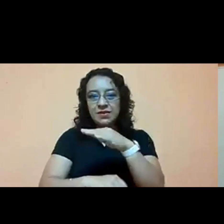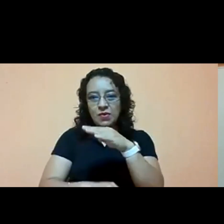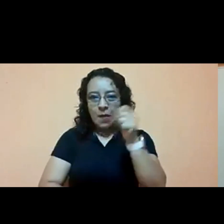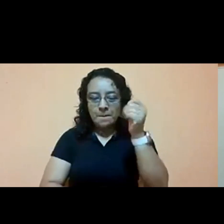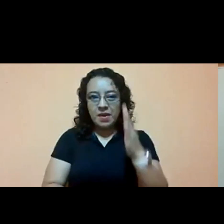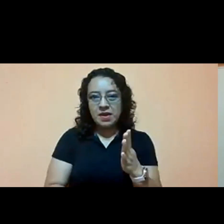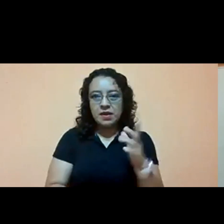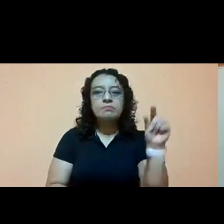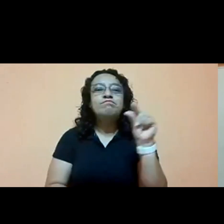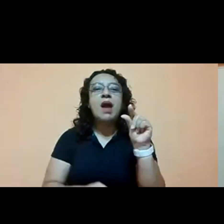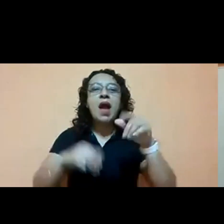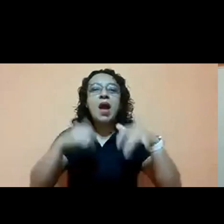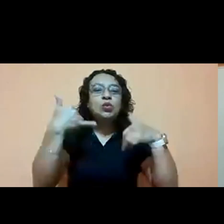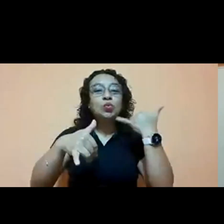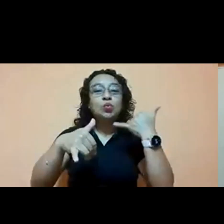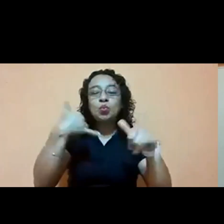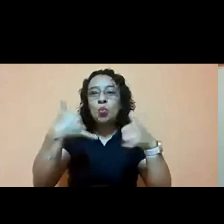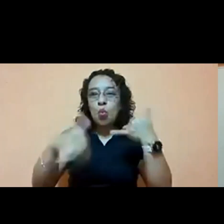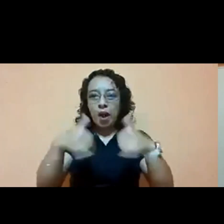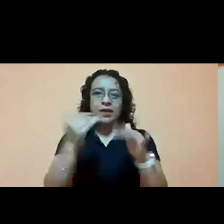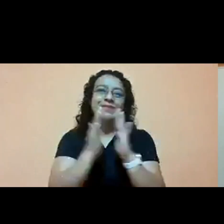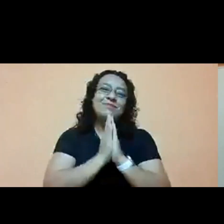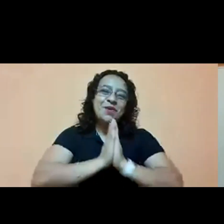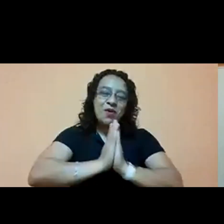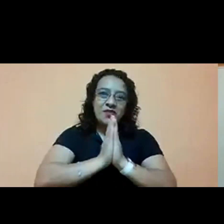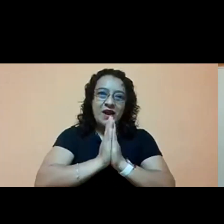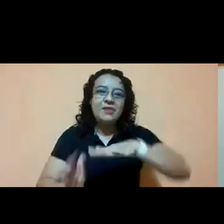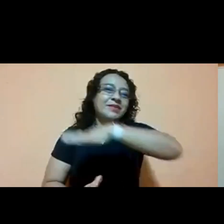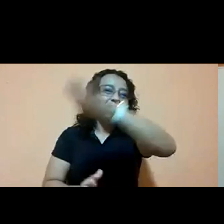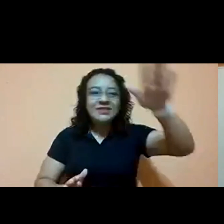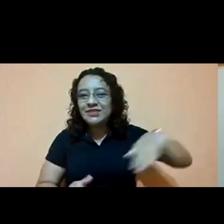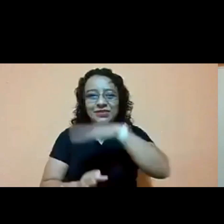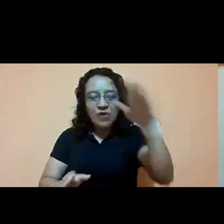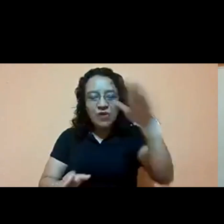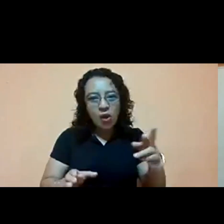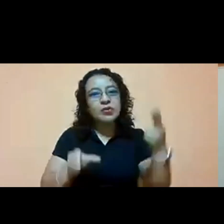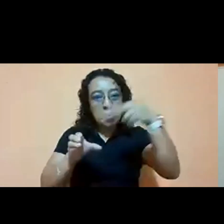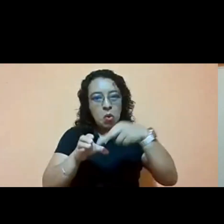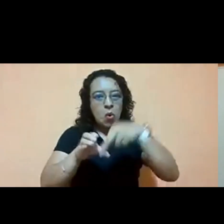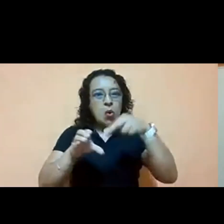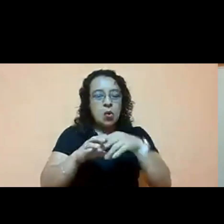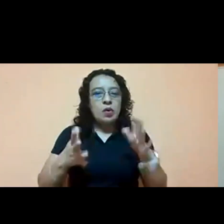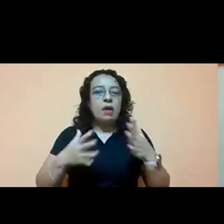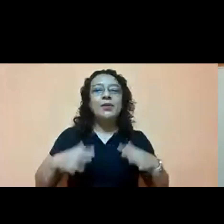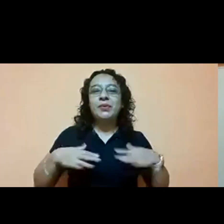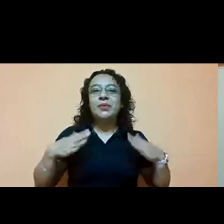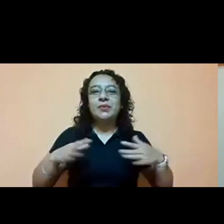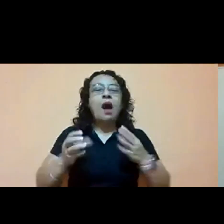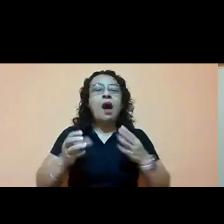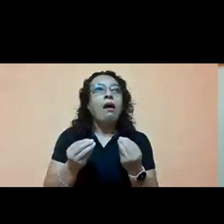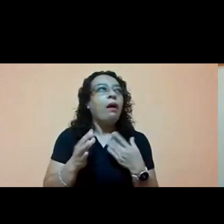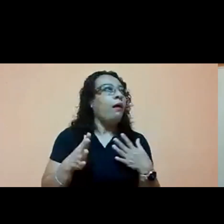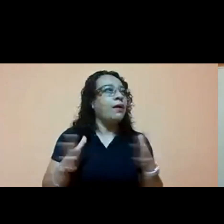una pequeña dinámica. Les pido de favor que todos podamos participar y así nos desestresamos un poquito y